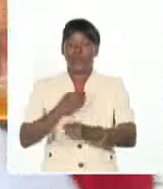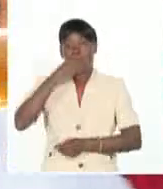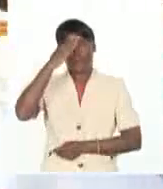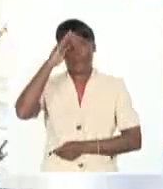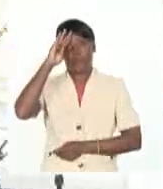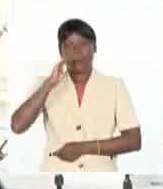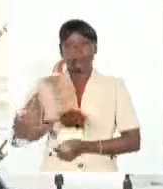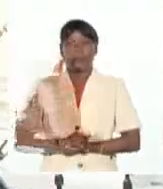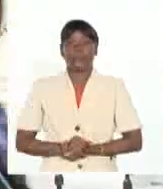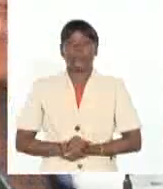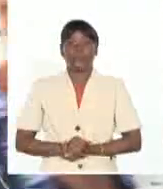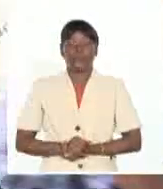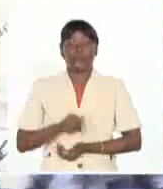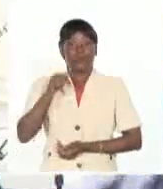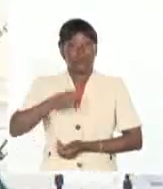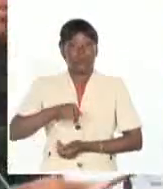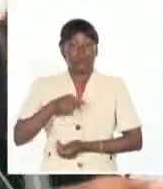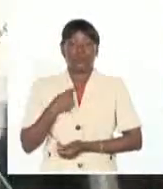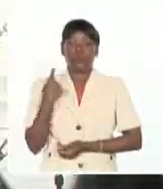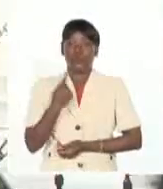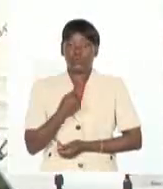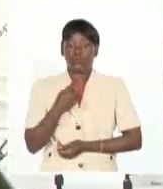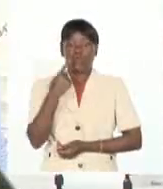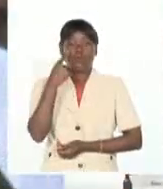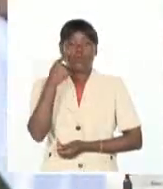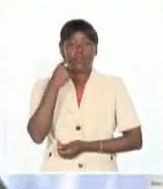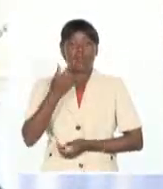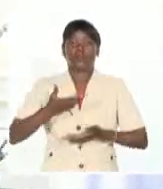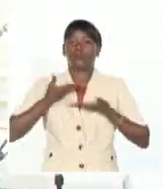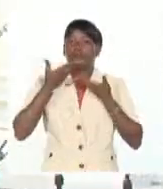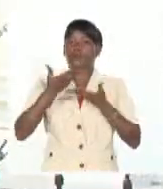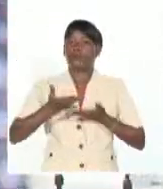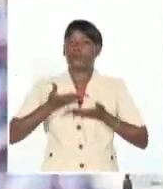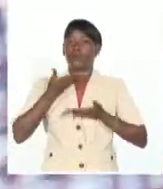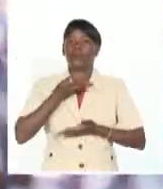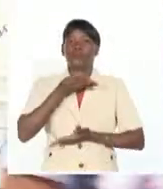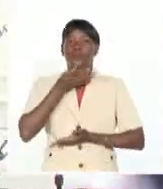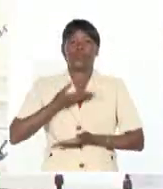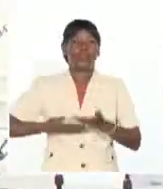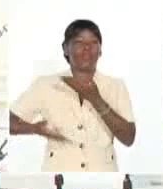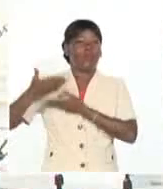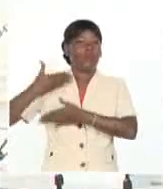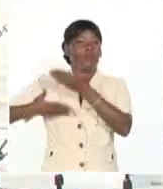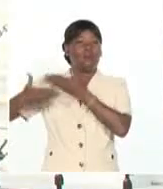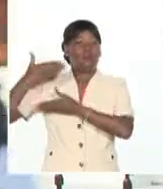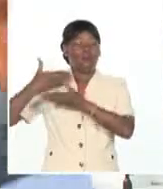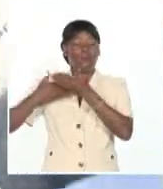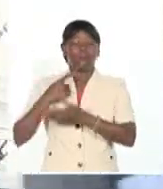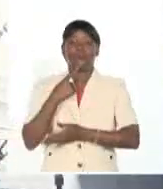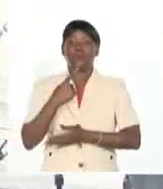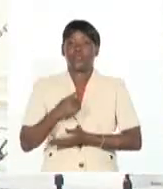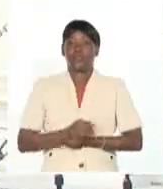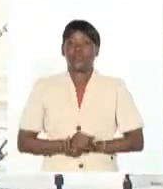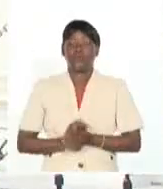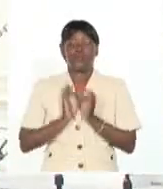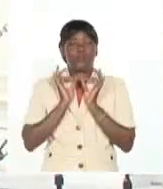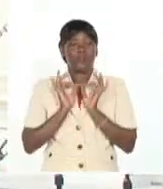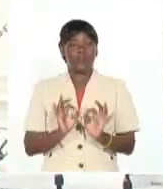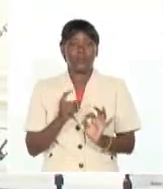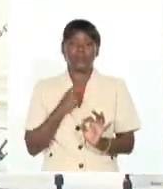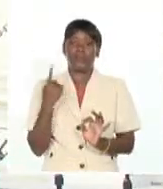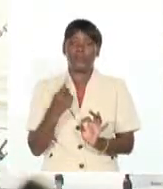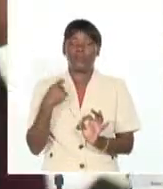y recordábamos hoy aquí, escuchando las palabras de Fidel, que en el, siempre tenemos que